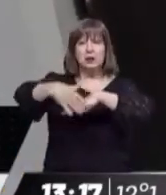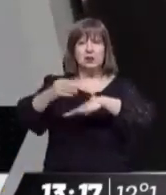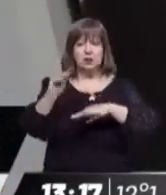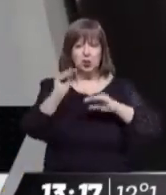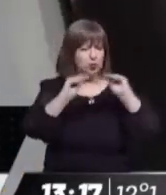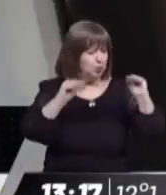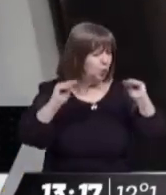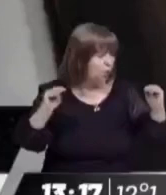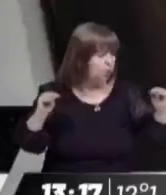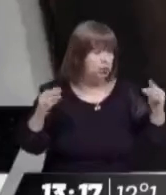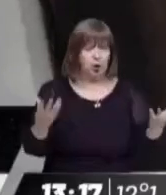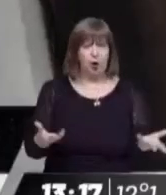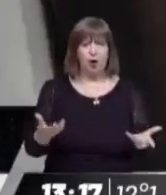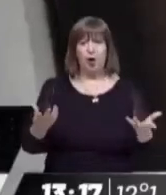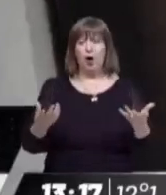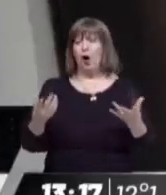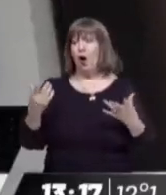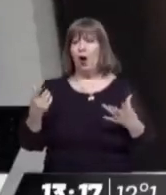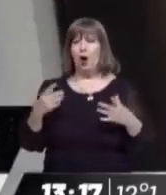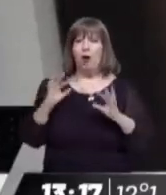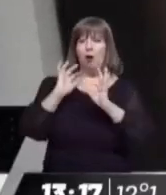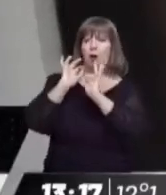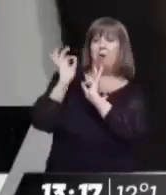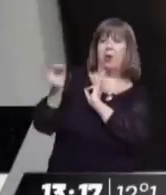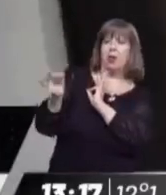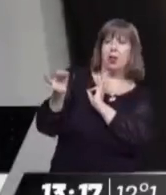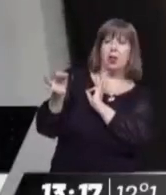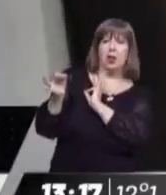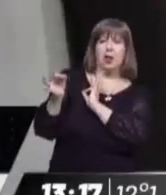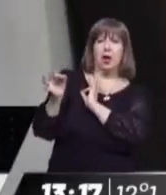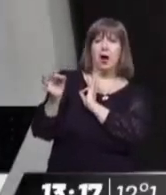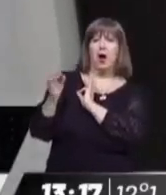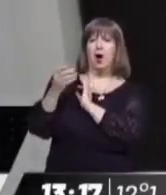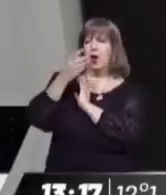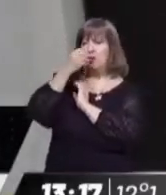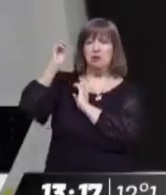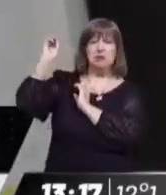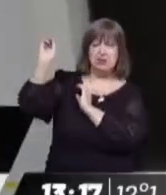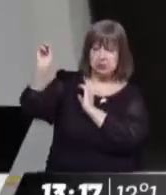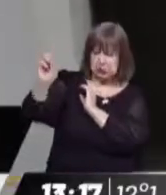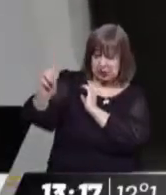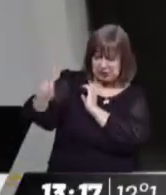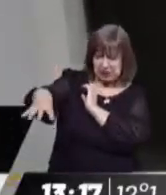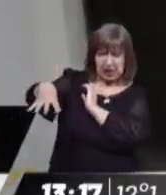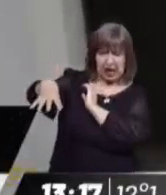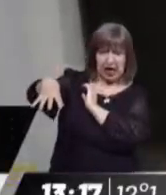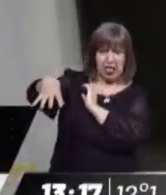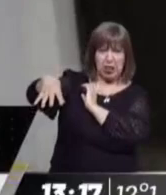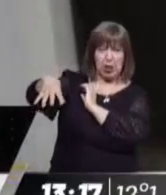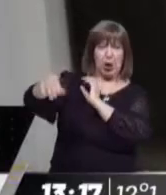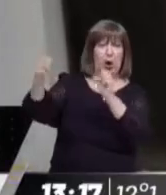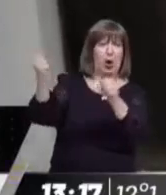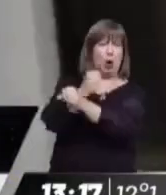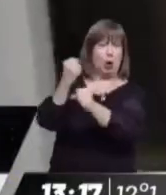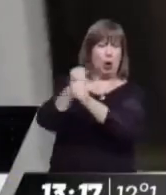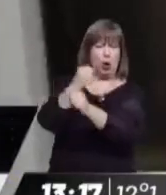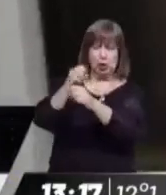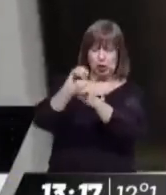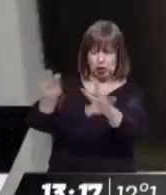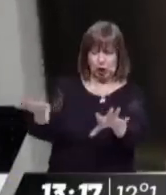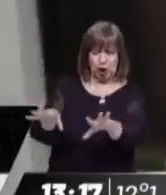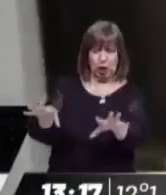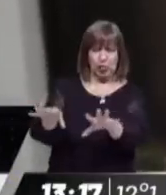alguna persona no está cumpliendo con normativa viente Si te dan residuos y los dejan a la orilla del del camino eso suele ocurrir